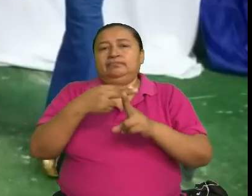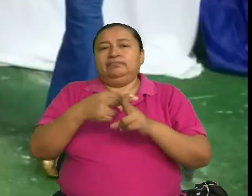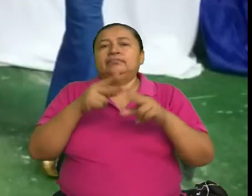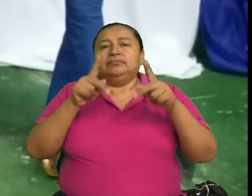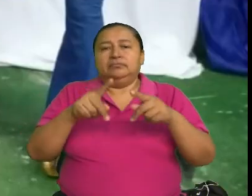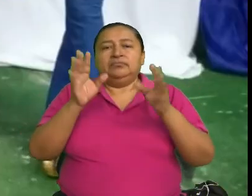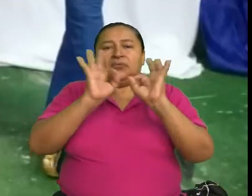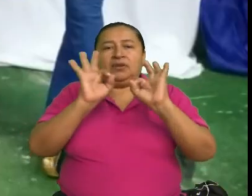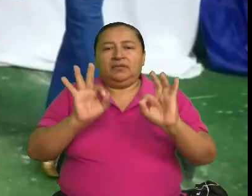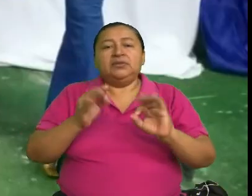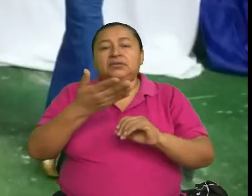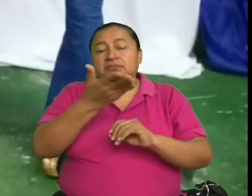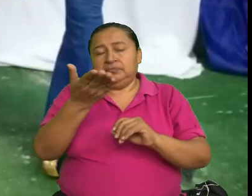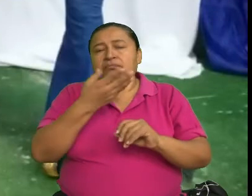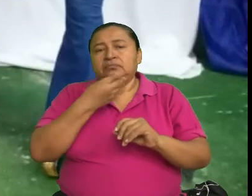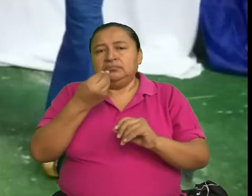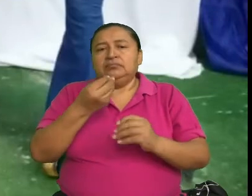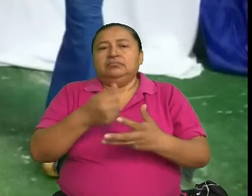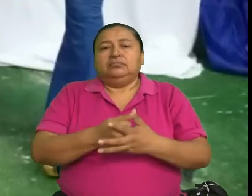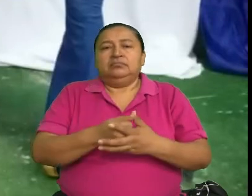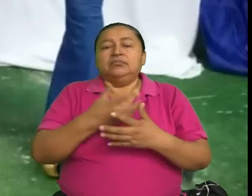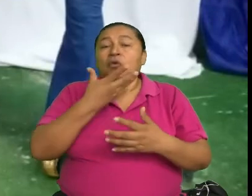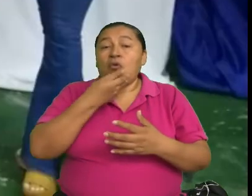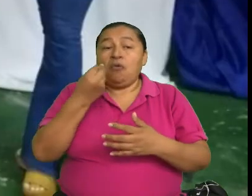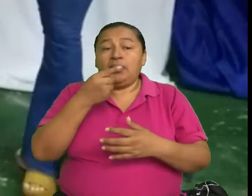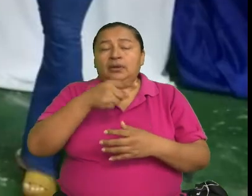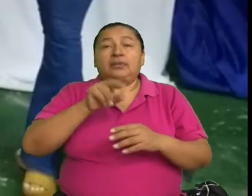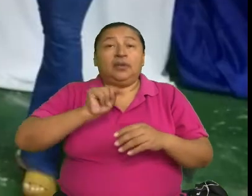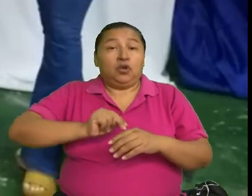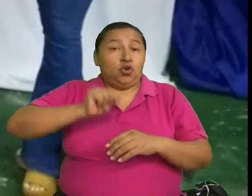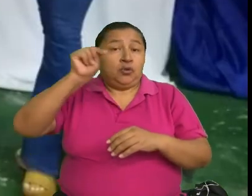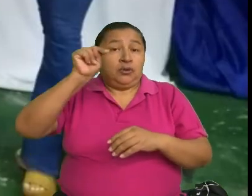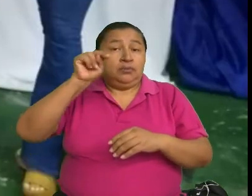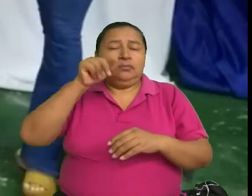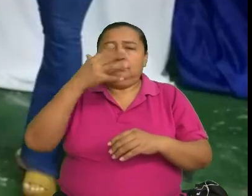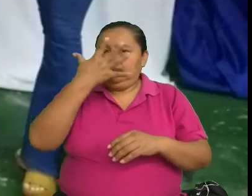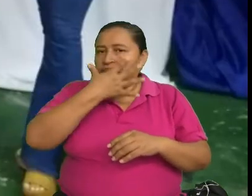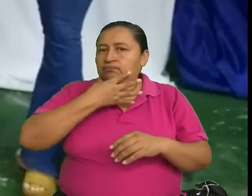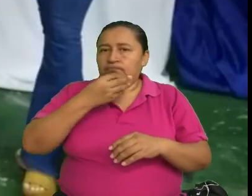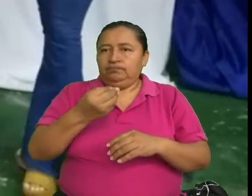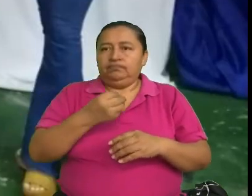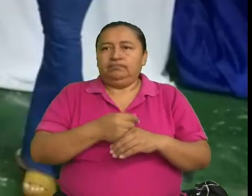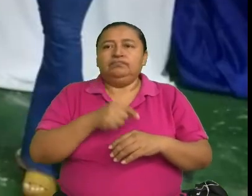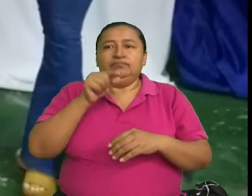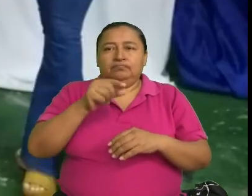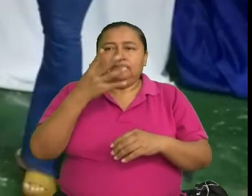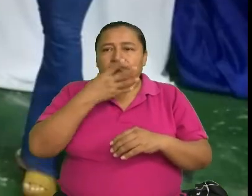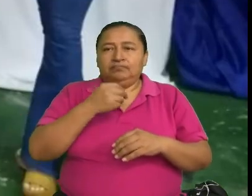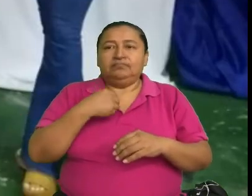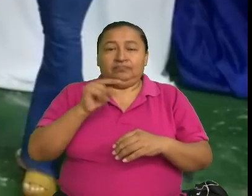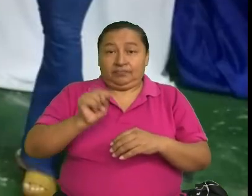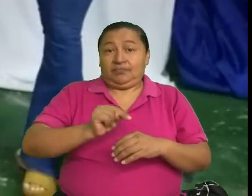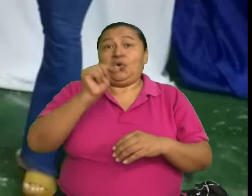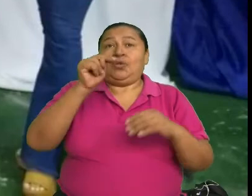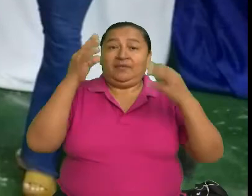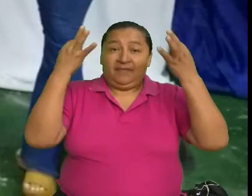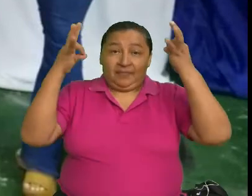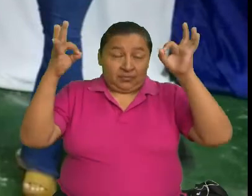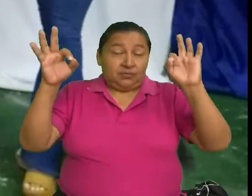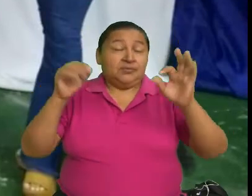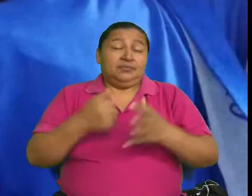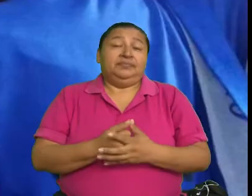felicitar. Estas son muchachas del norte, bellísimas, usted sabe que el norte es famoso,